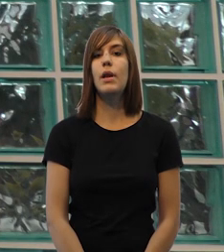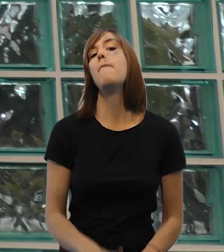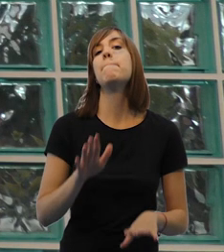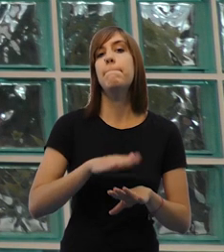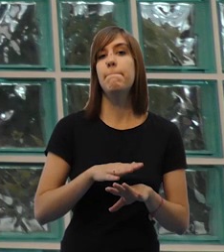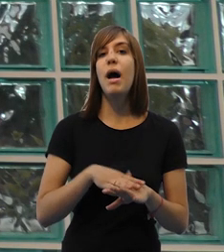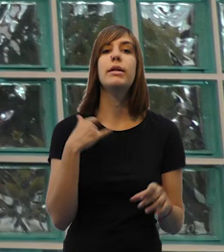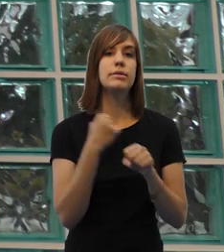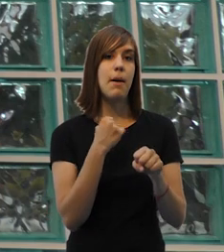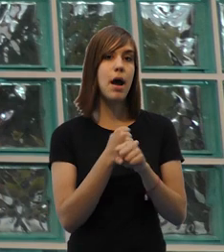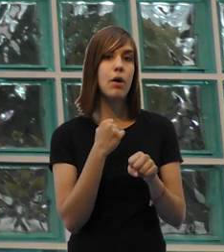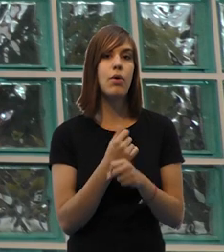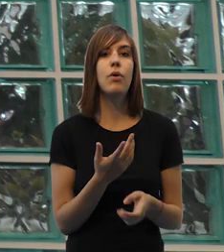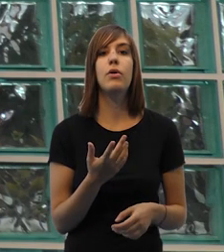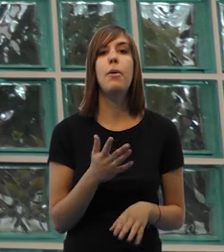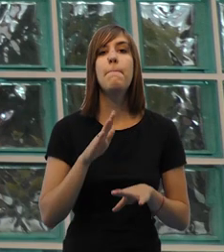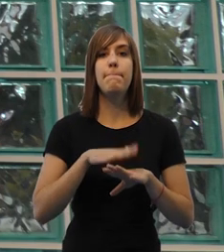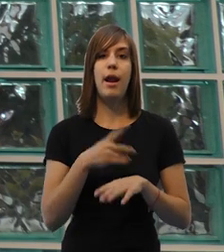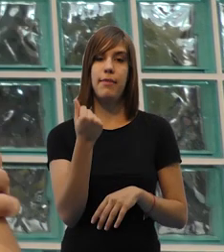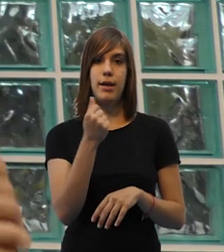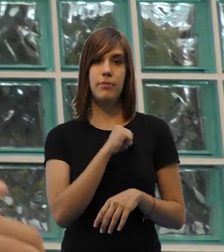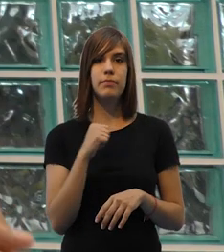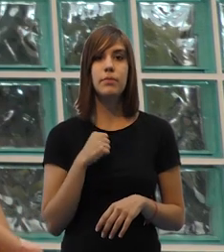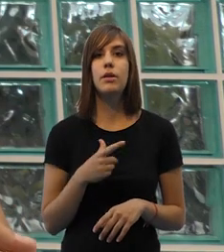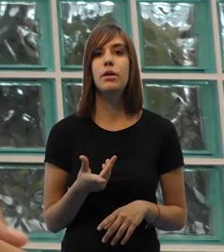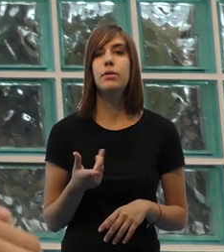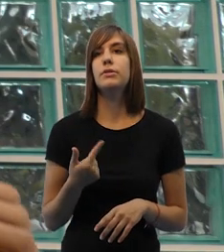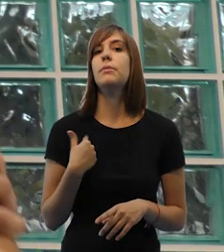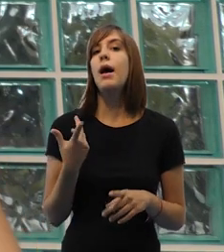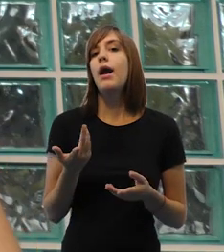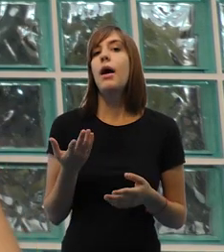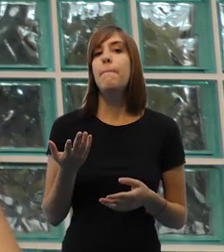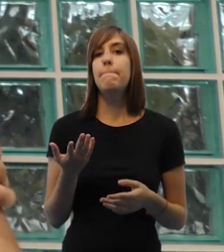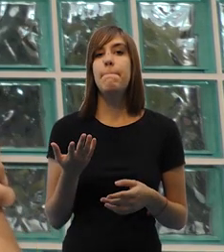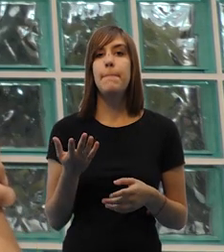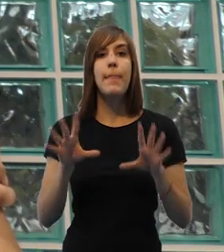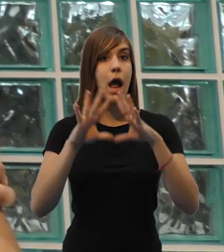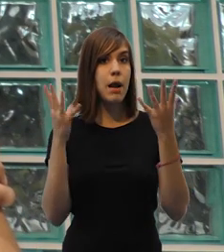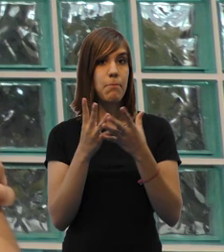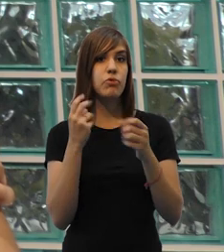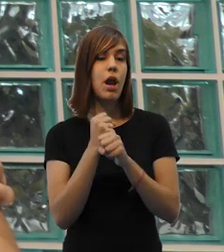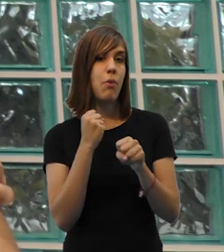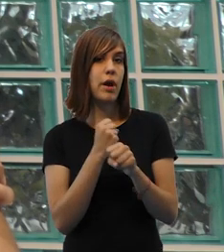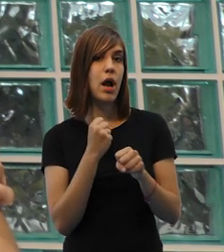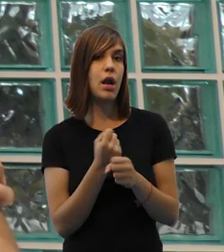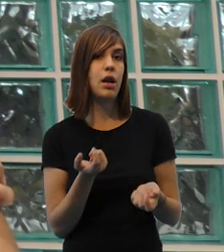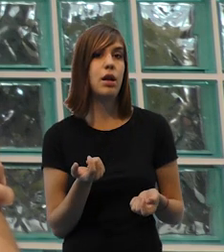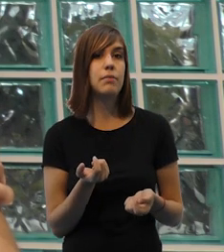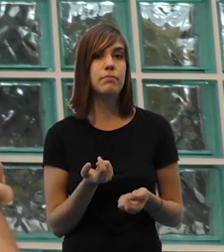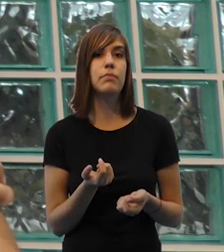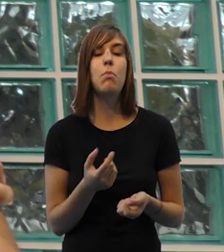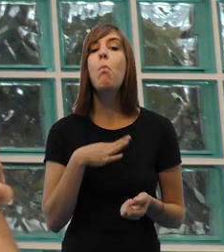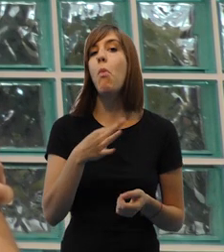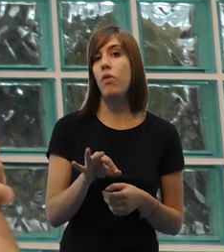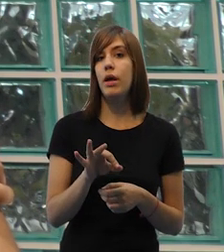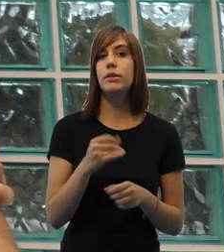Para tener un trabajo y tener mi propio dinero. Me va a servir para en el mundo laboral